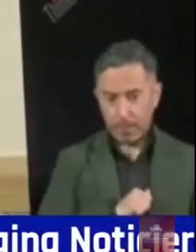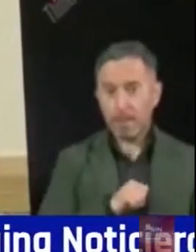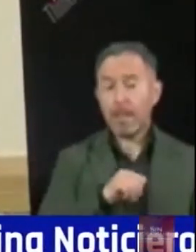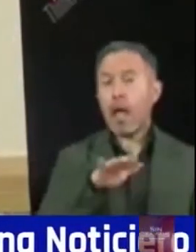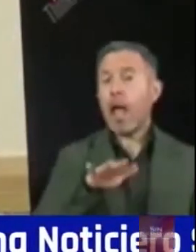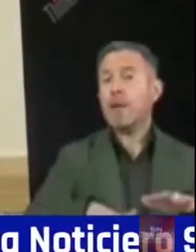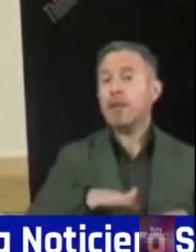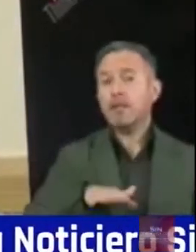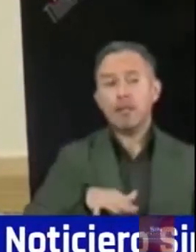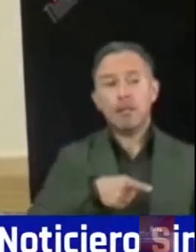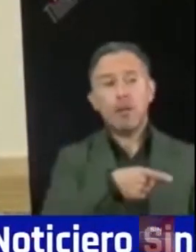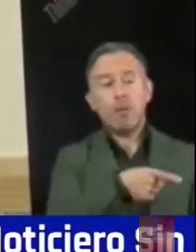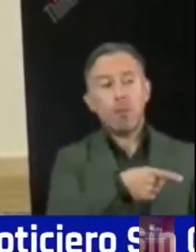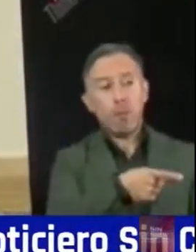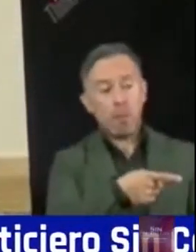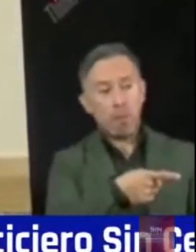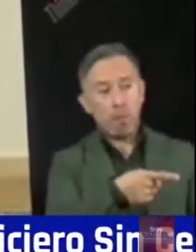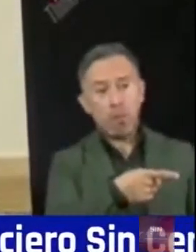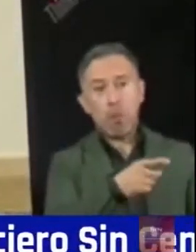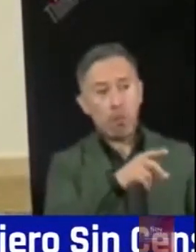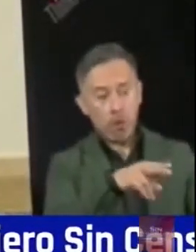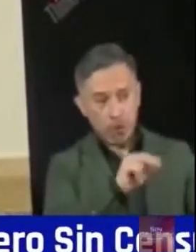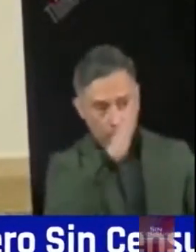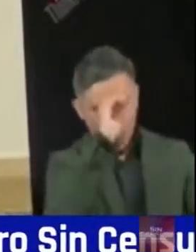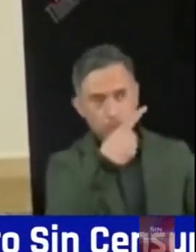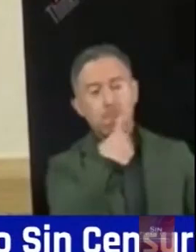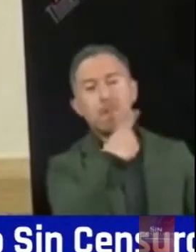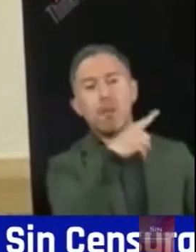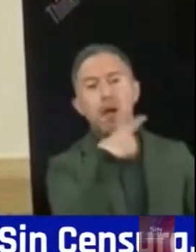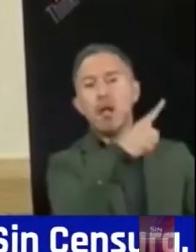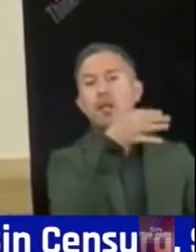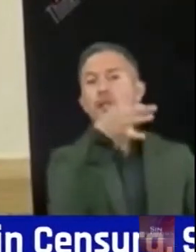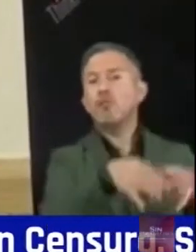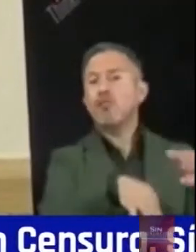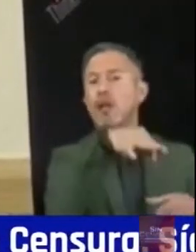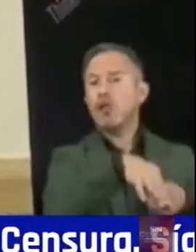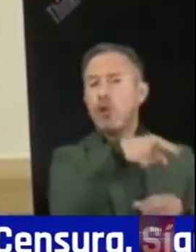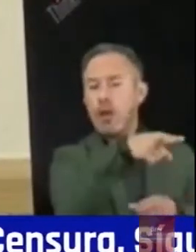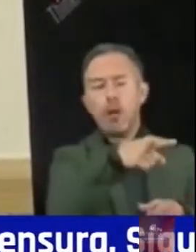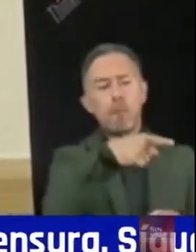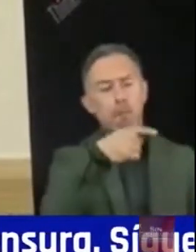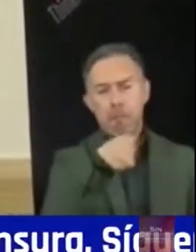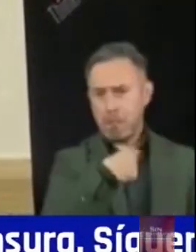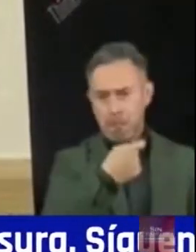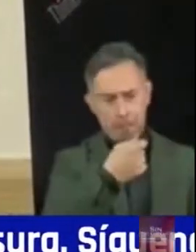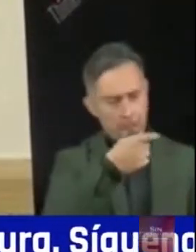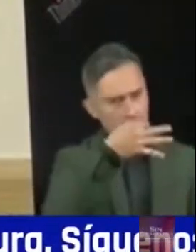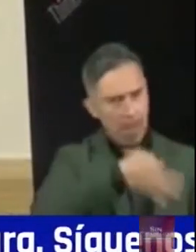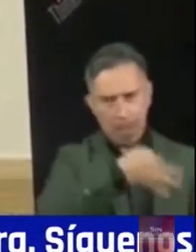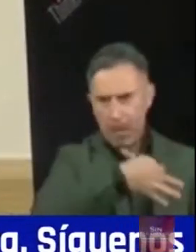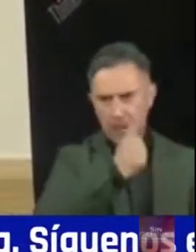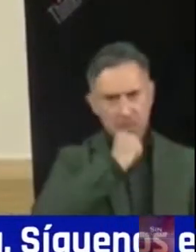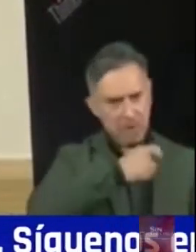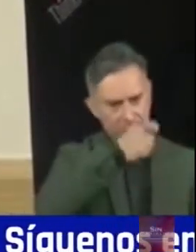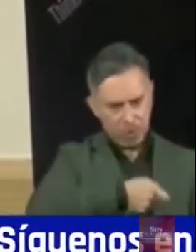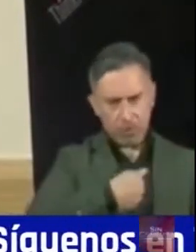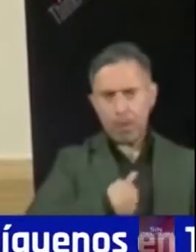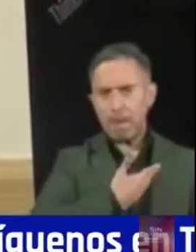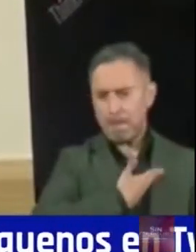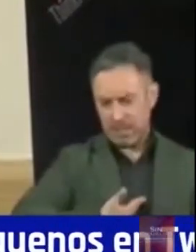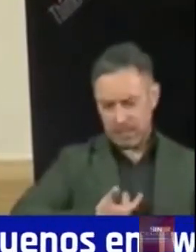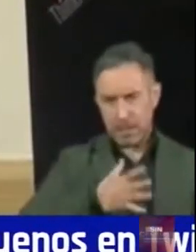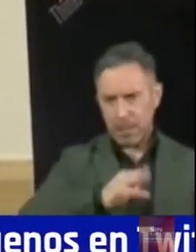impugnado, ya ha sido impugnado y el Tribunal Electoral ha ratificado una y otra vez mis atribuciones como consejero presidente. Sí les